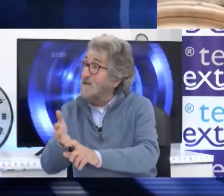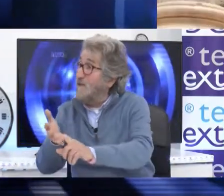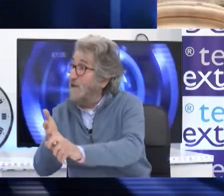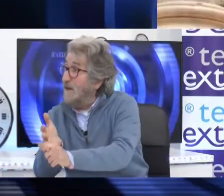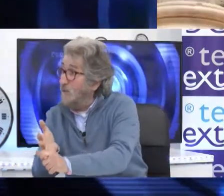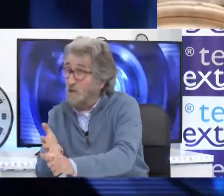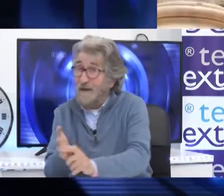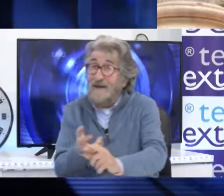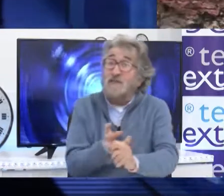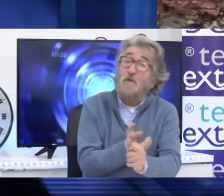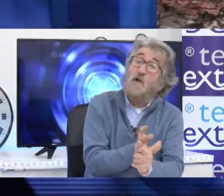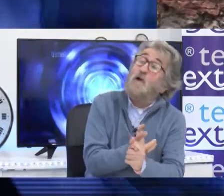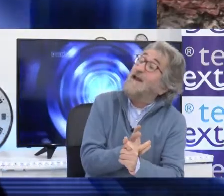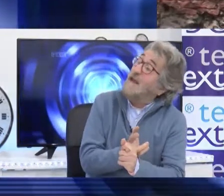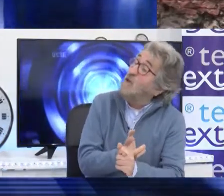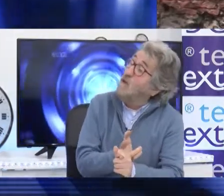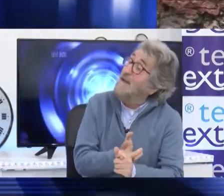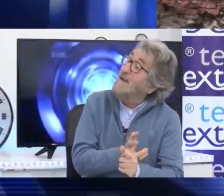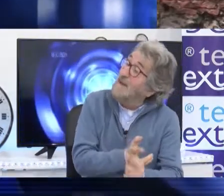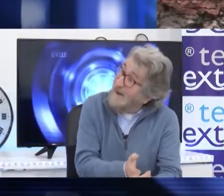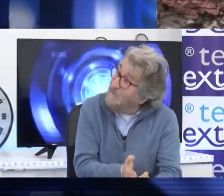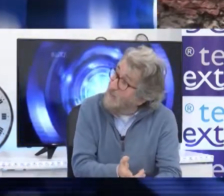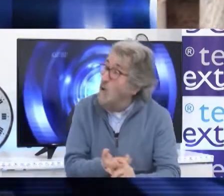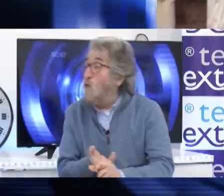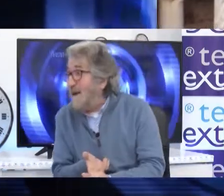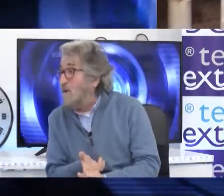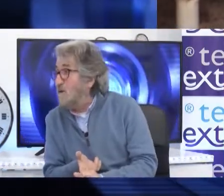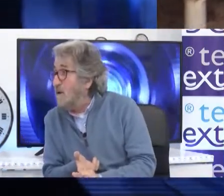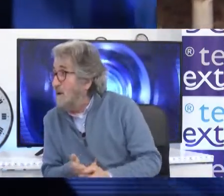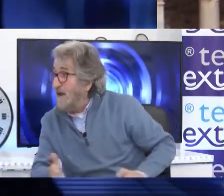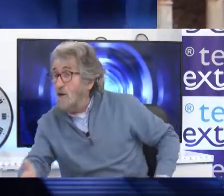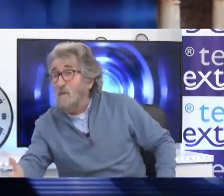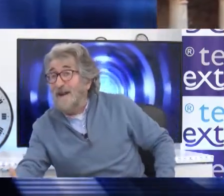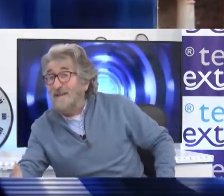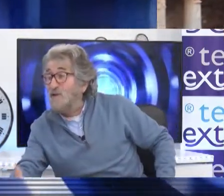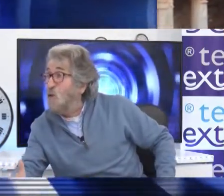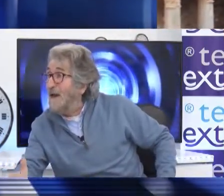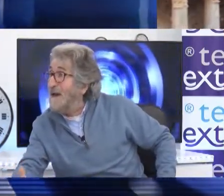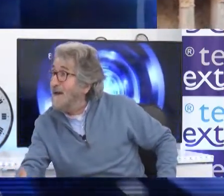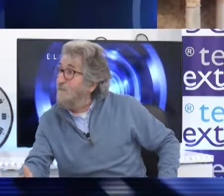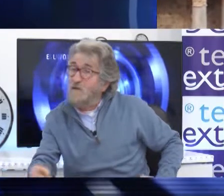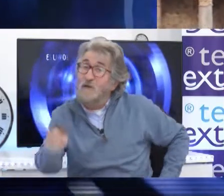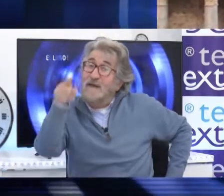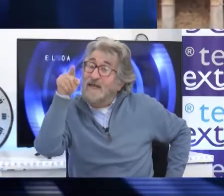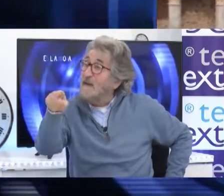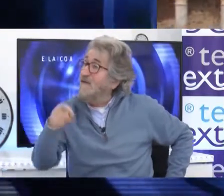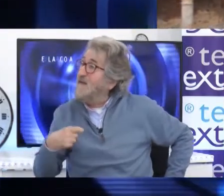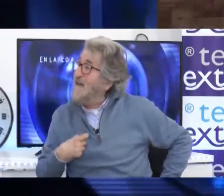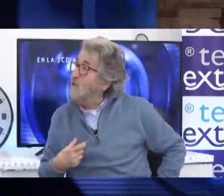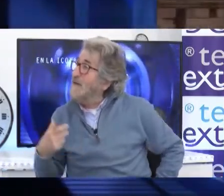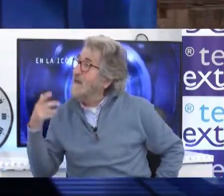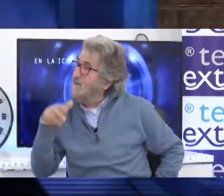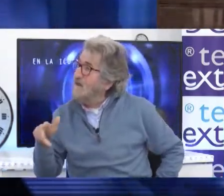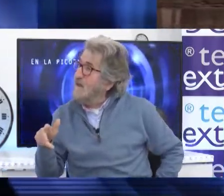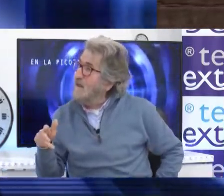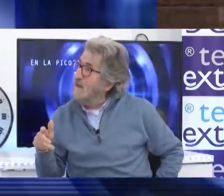de Mérida, se lo digo a las instituciones, se lo digo a los arqueólogos en activo o jubilados, de cómo plantean sus reales respecto de la defensa de